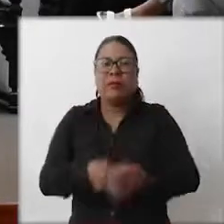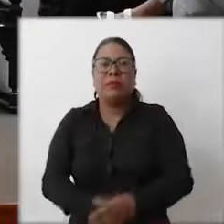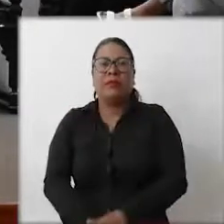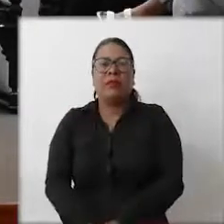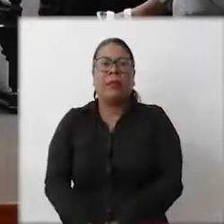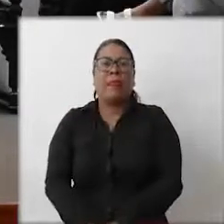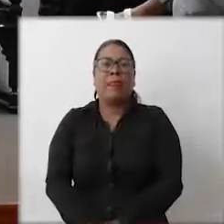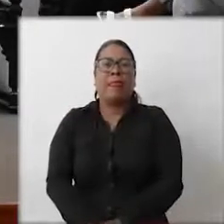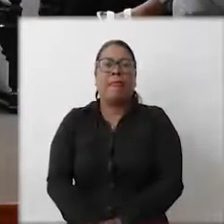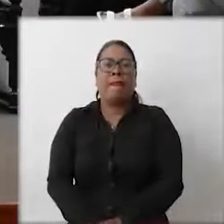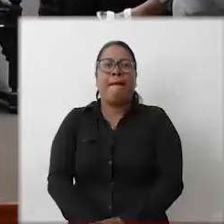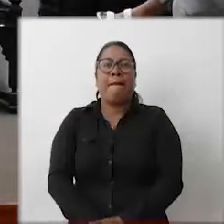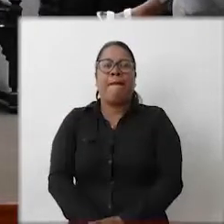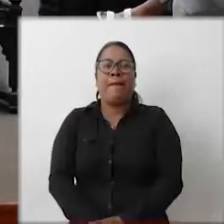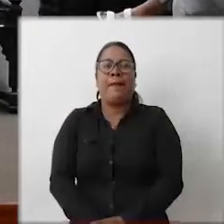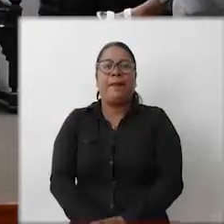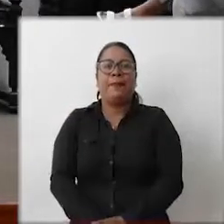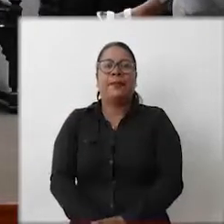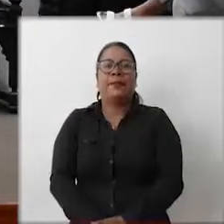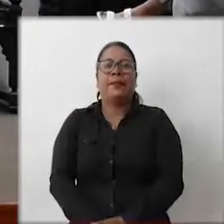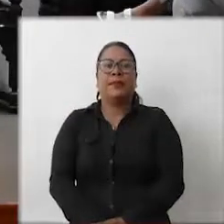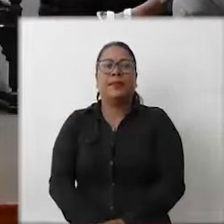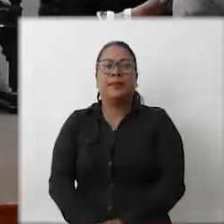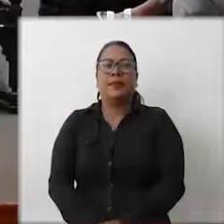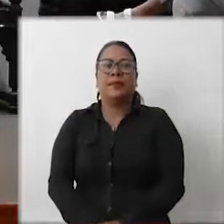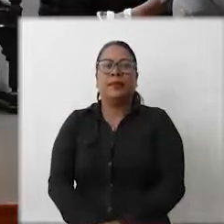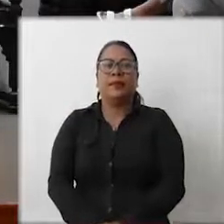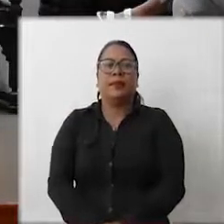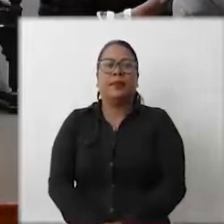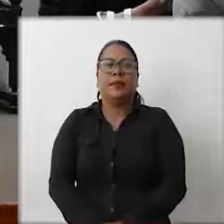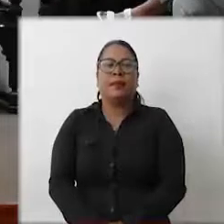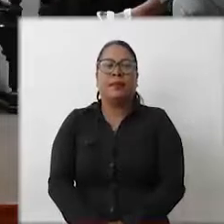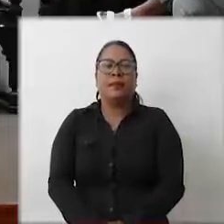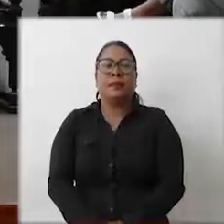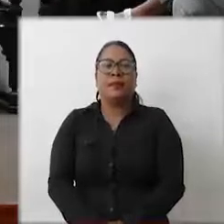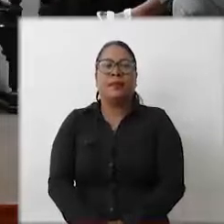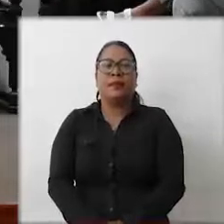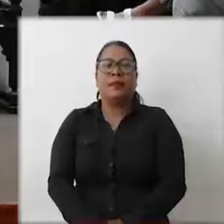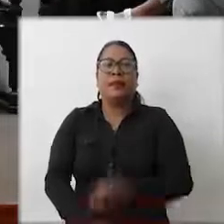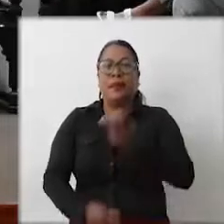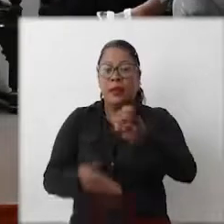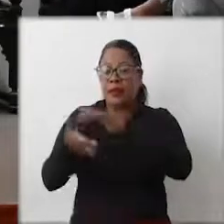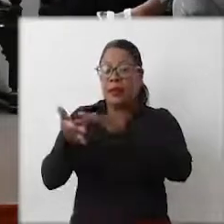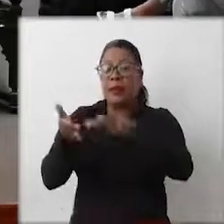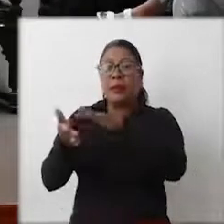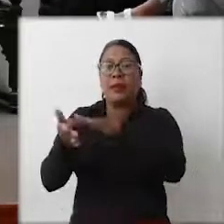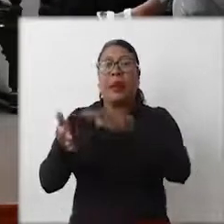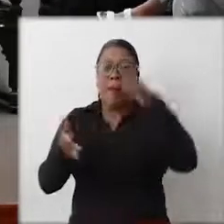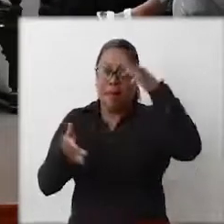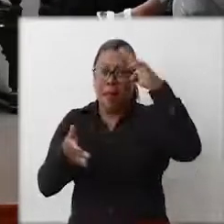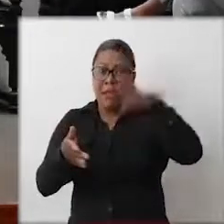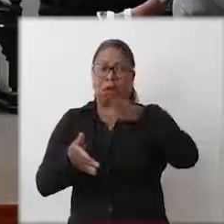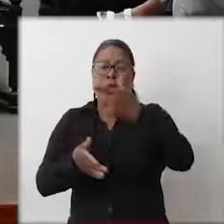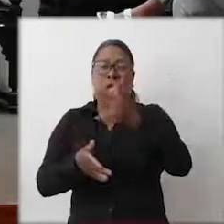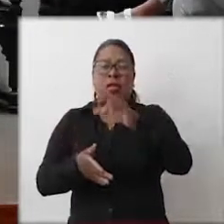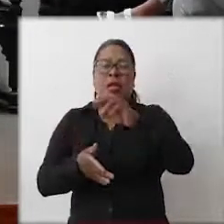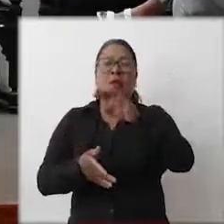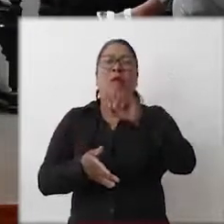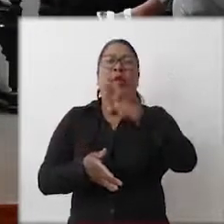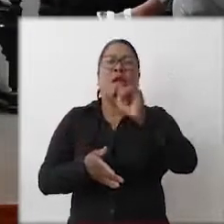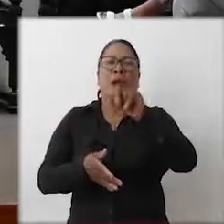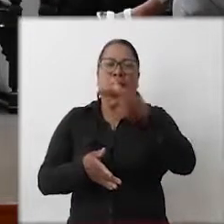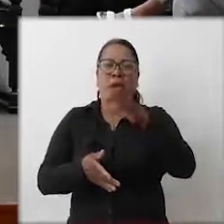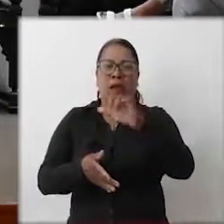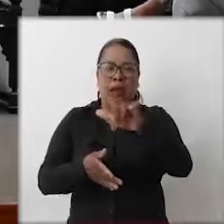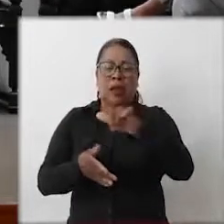mercado Porfirio Díaz, de estructura de hierro fundido. Cambió su nombre en 1912 por Benito Juárez Maza.